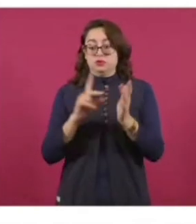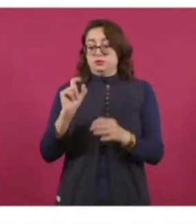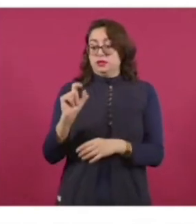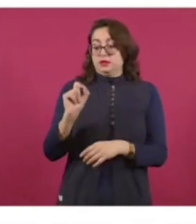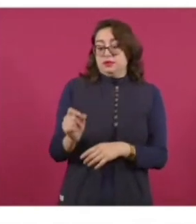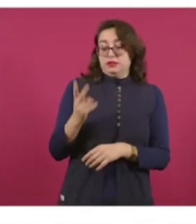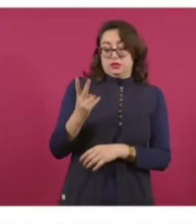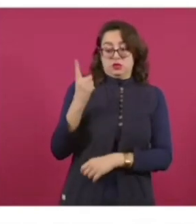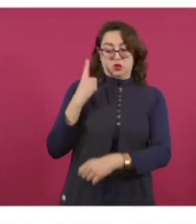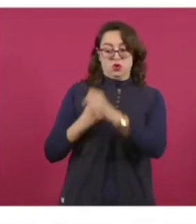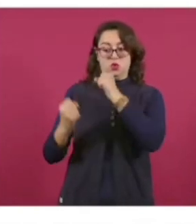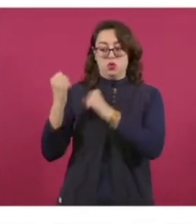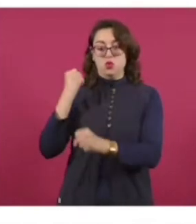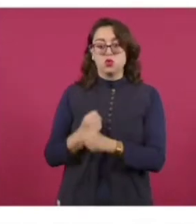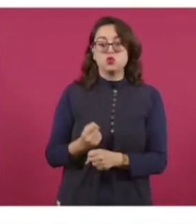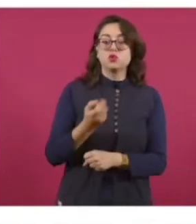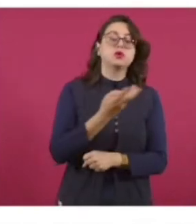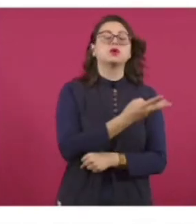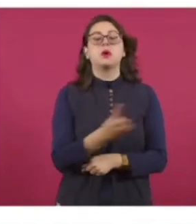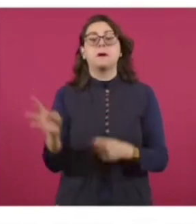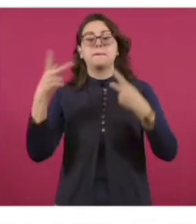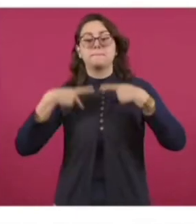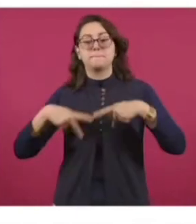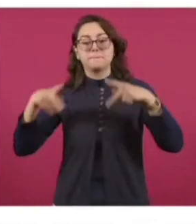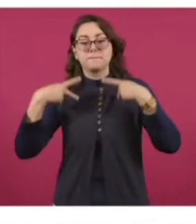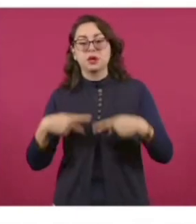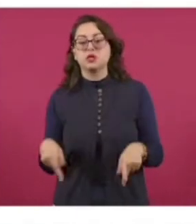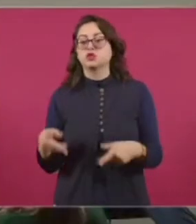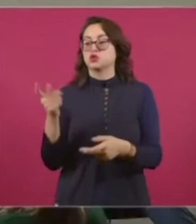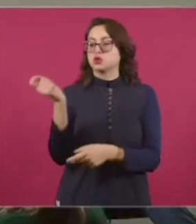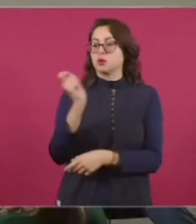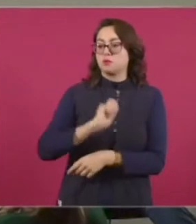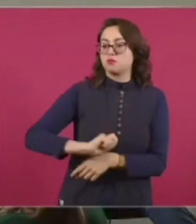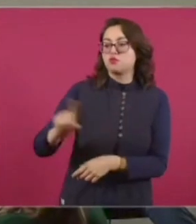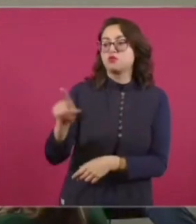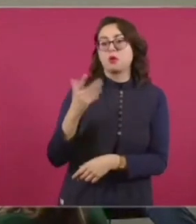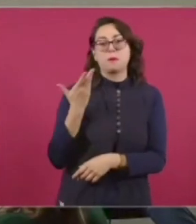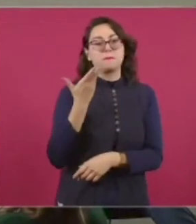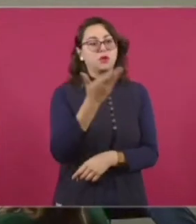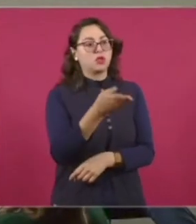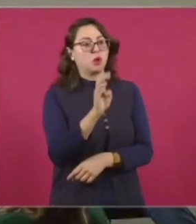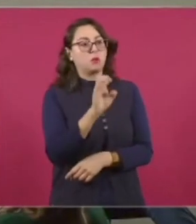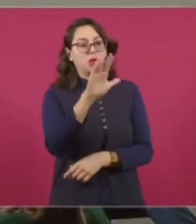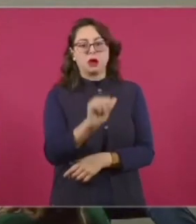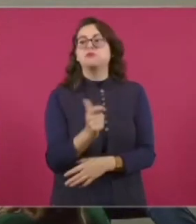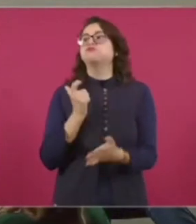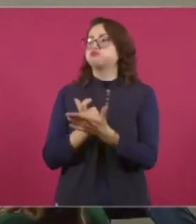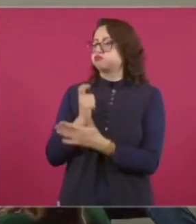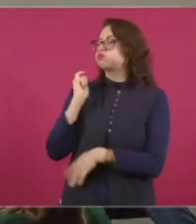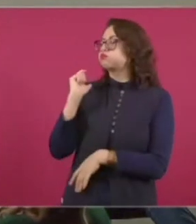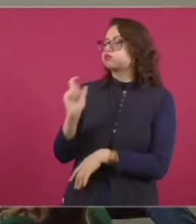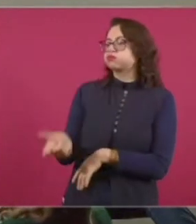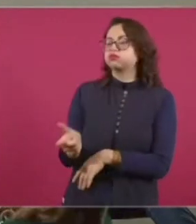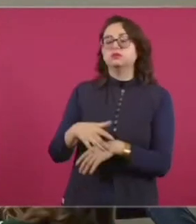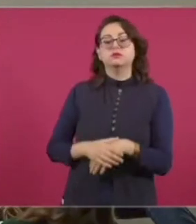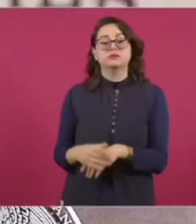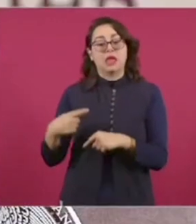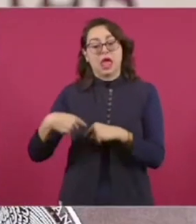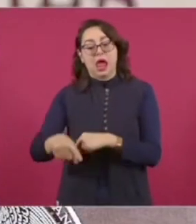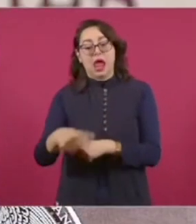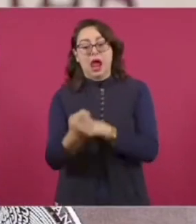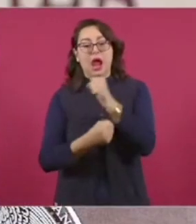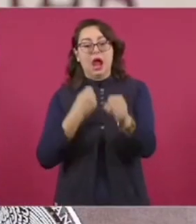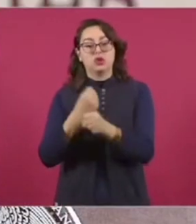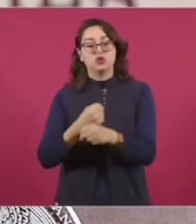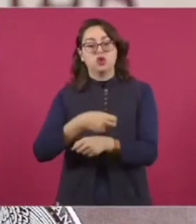o profesionalizante públicos aceptado y que solicitó beca se quedó sin ella. Este año se han